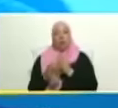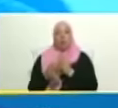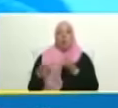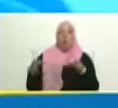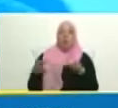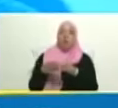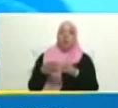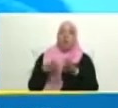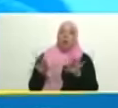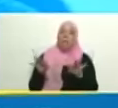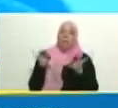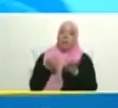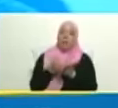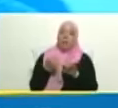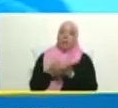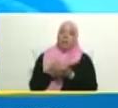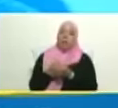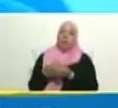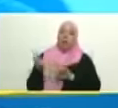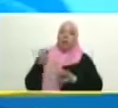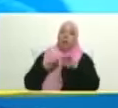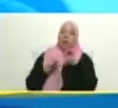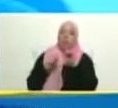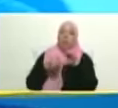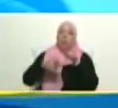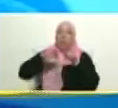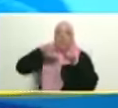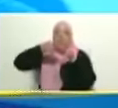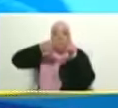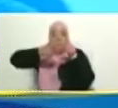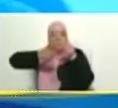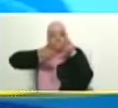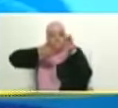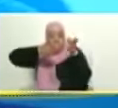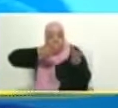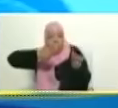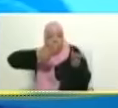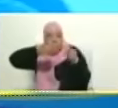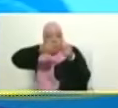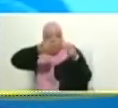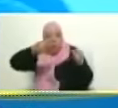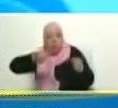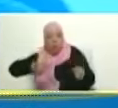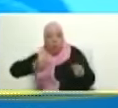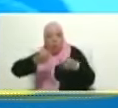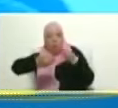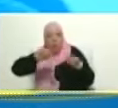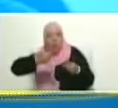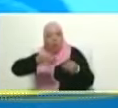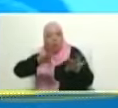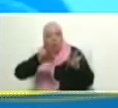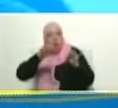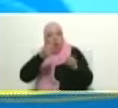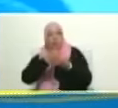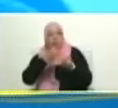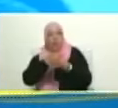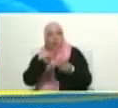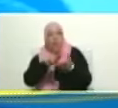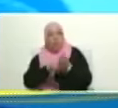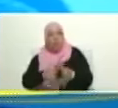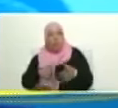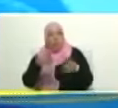equipo especial para comparación balística. Aprobado, vamos a comprar ese equipo especial de